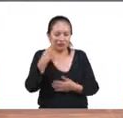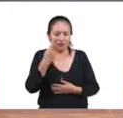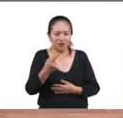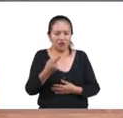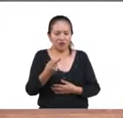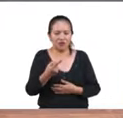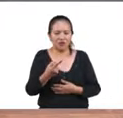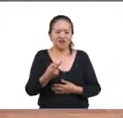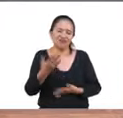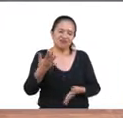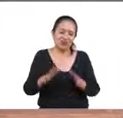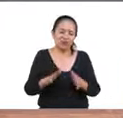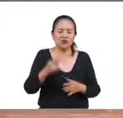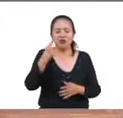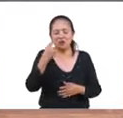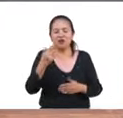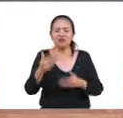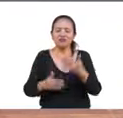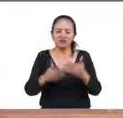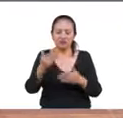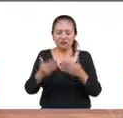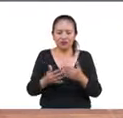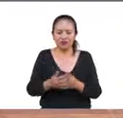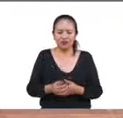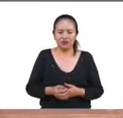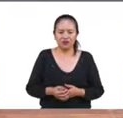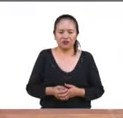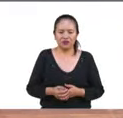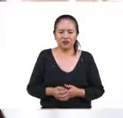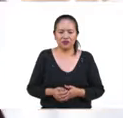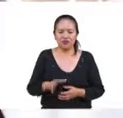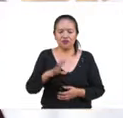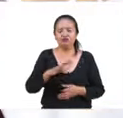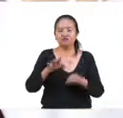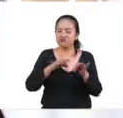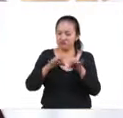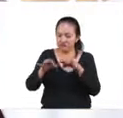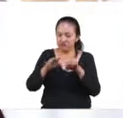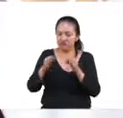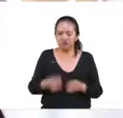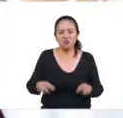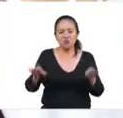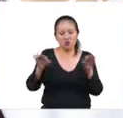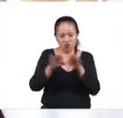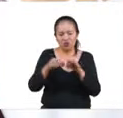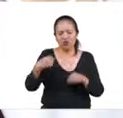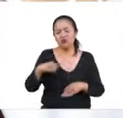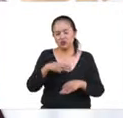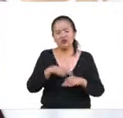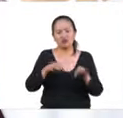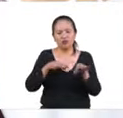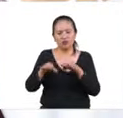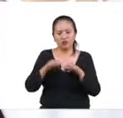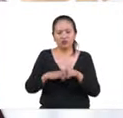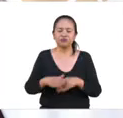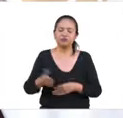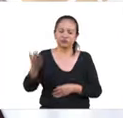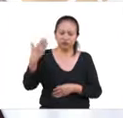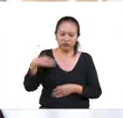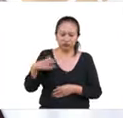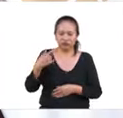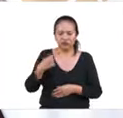cada determinado tiempo los avances, porque ha sido un trabajo muy importante el que estamos haciendo. Es de hacer,